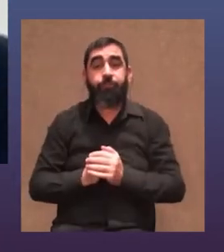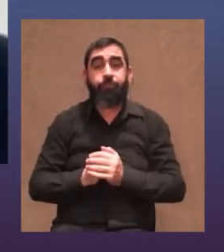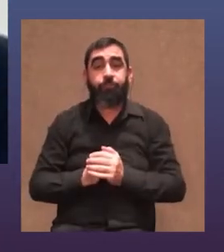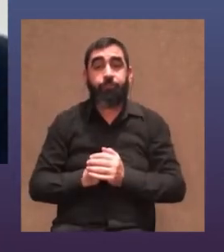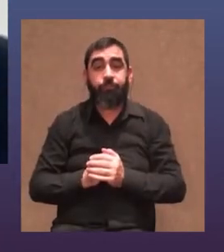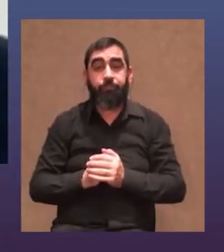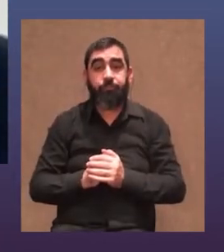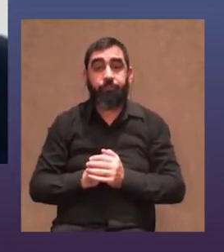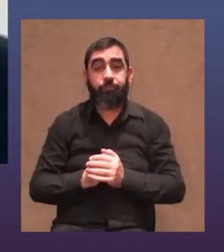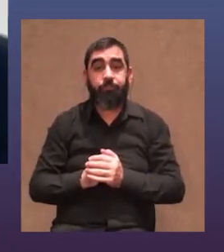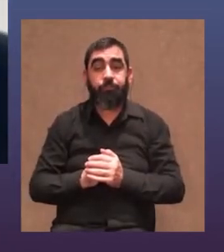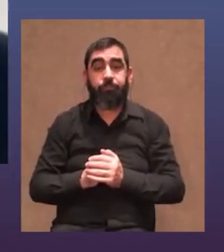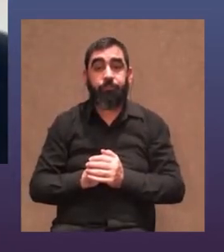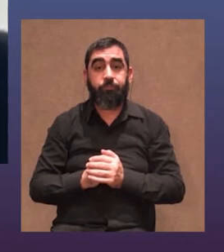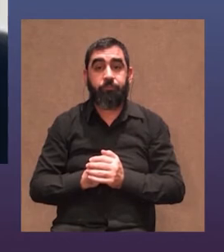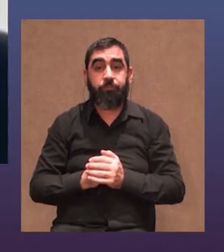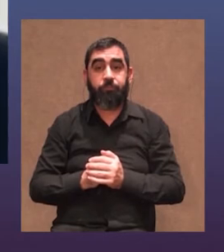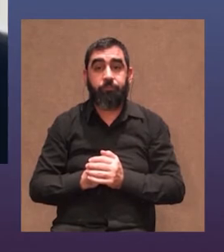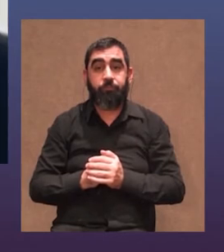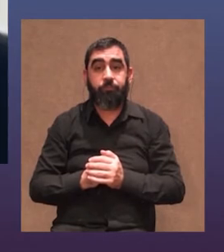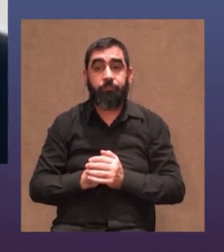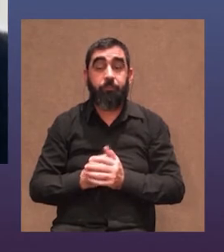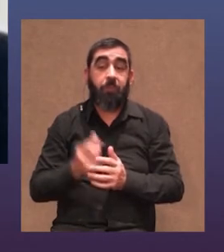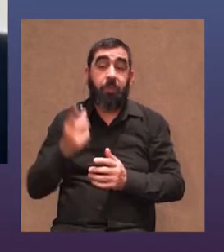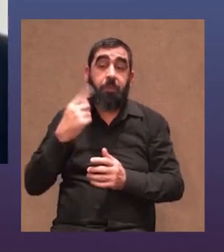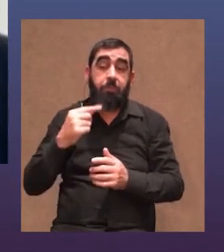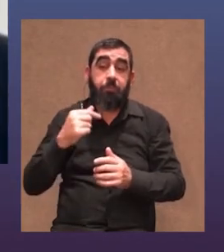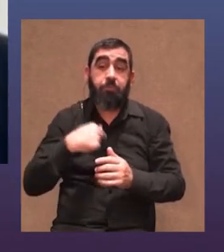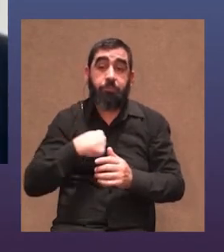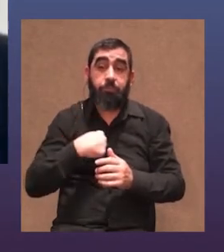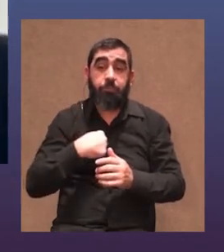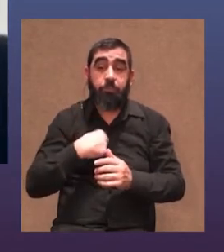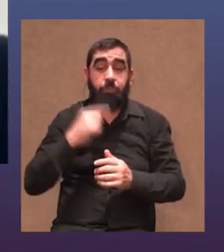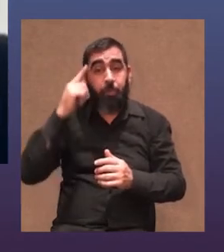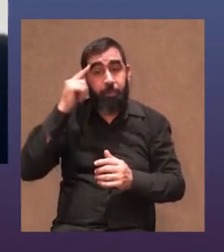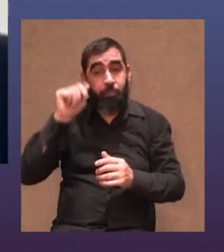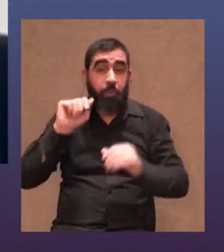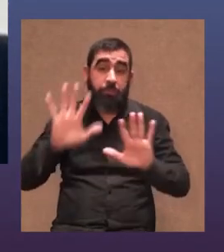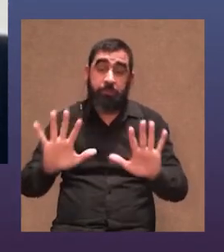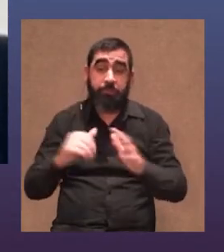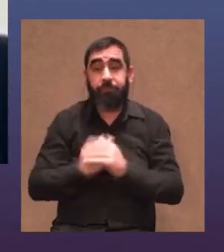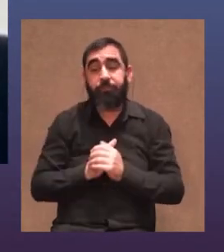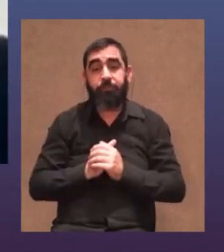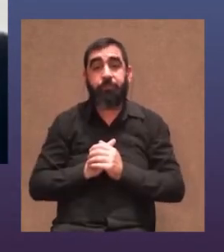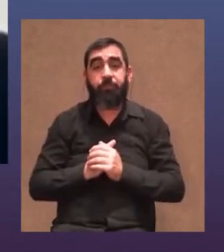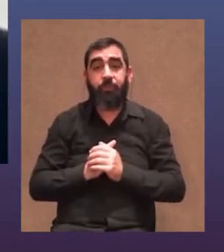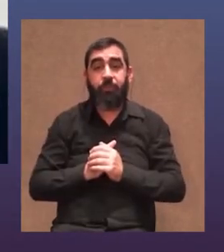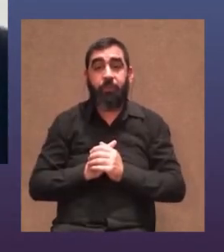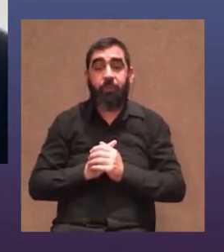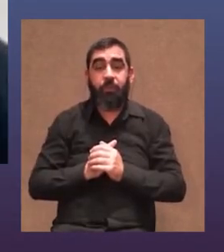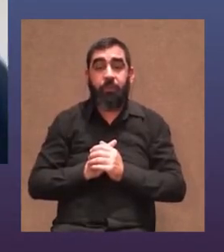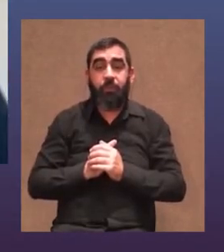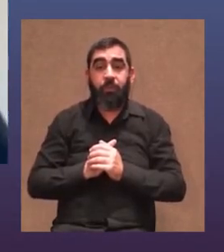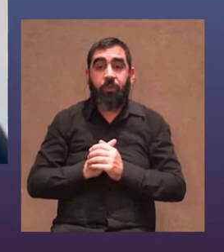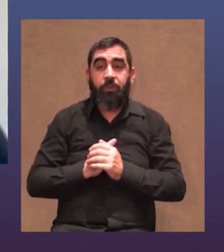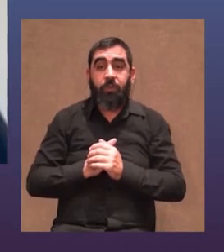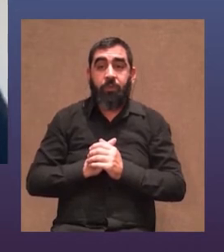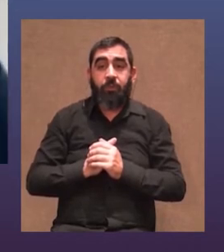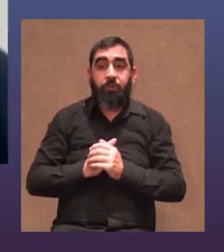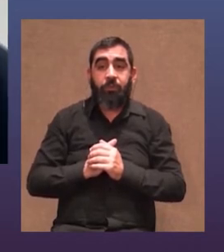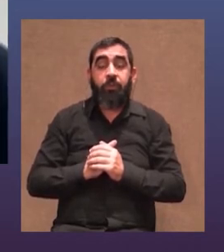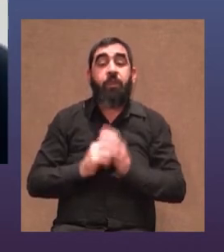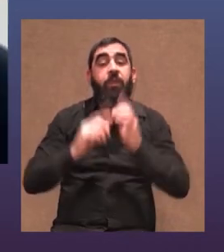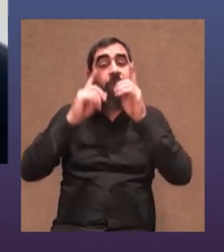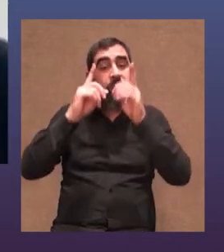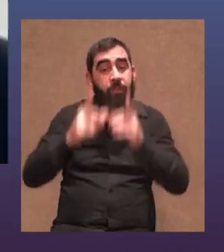Uh-huh. Así que... Bien. Digo, sí, es tratar de también de